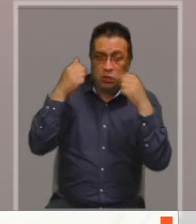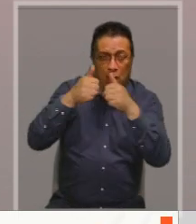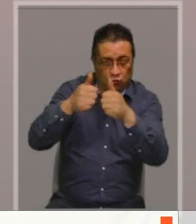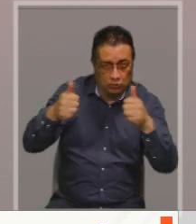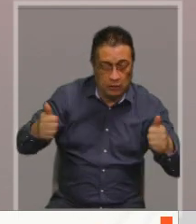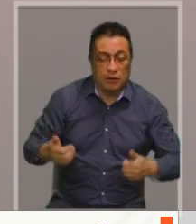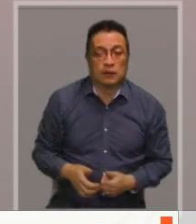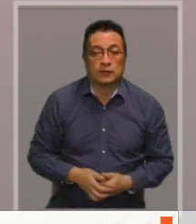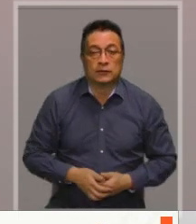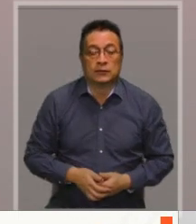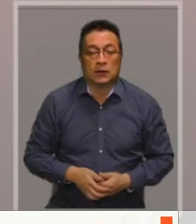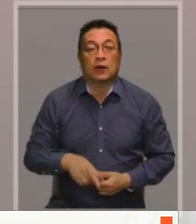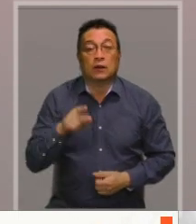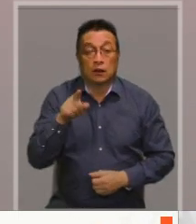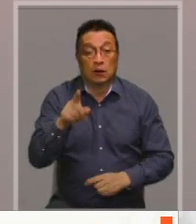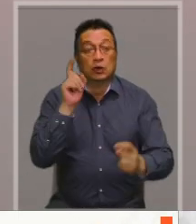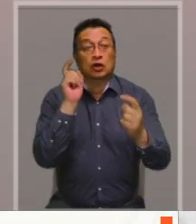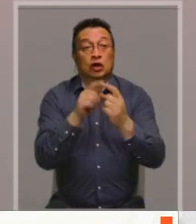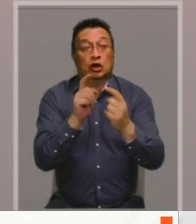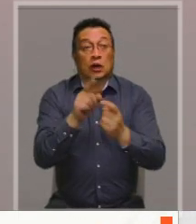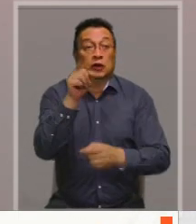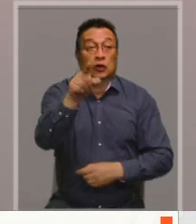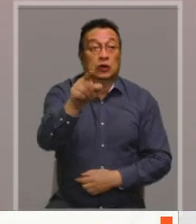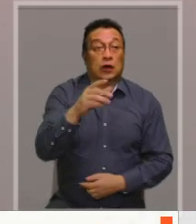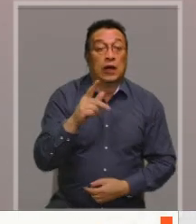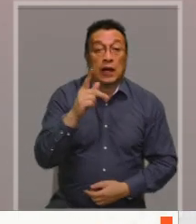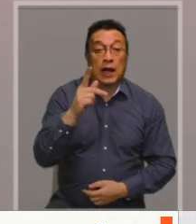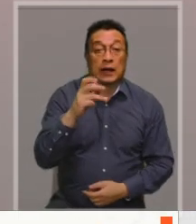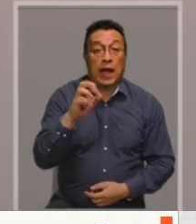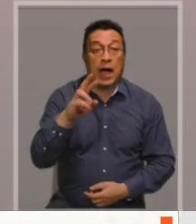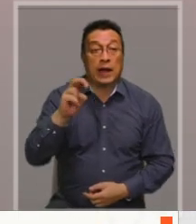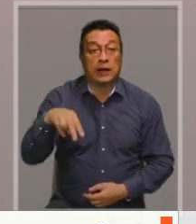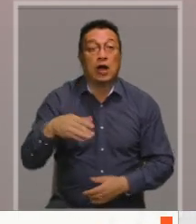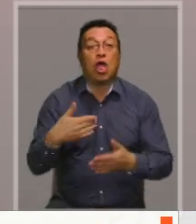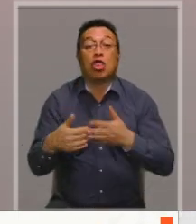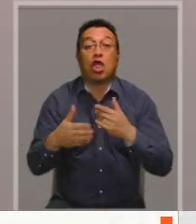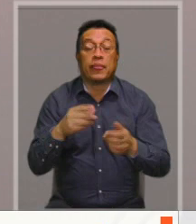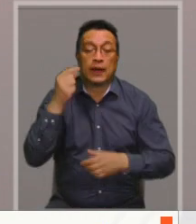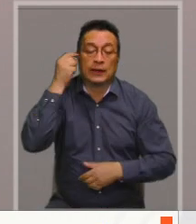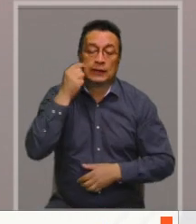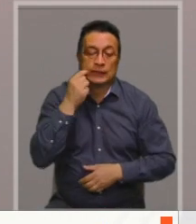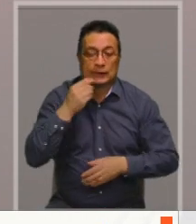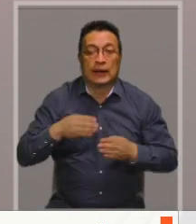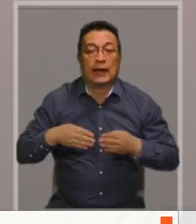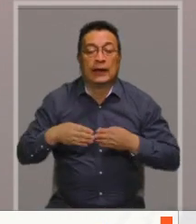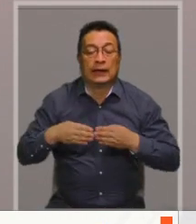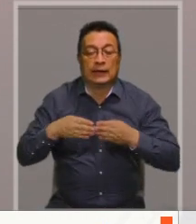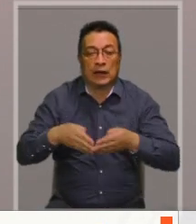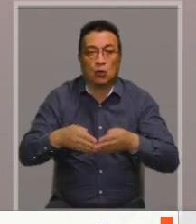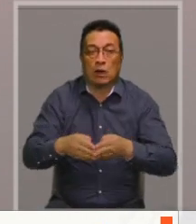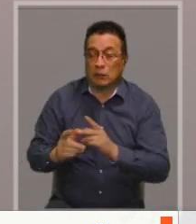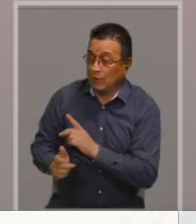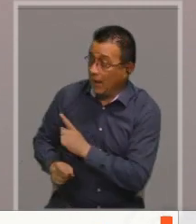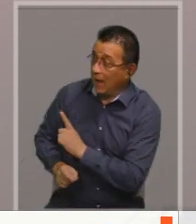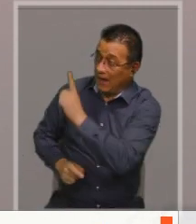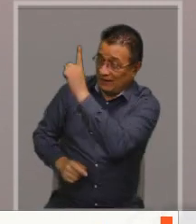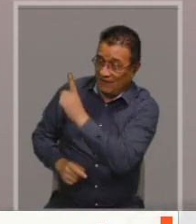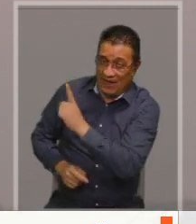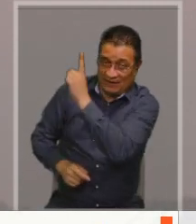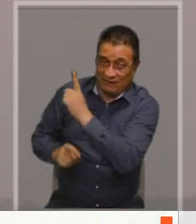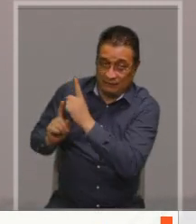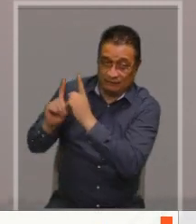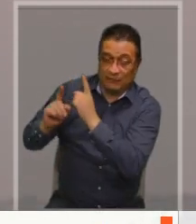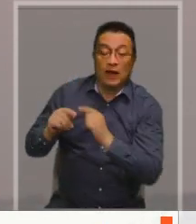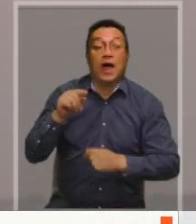vamos a tomar contacto con nuestra compañera Karen Velázquez Ya está en ninhue Karen básicamente para saber qué es lo que está pasando a esta hora durante